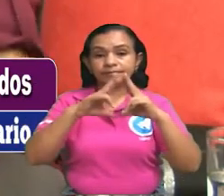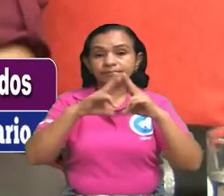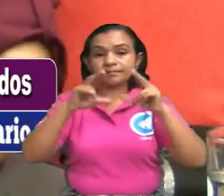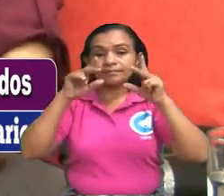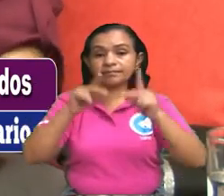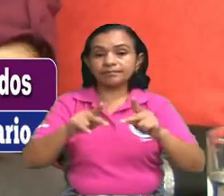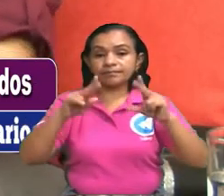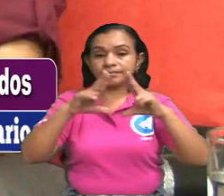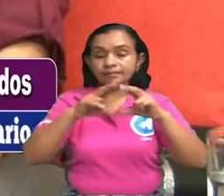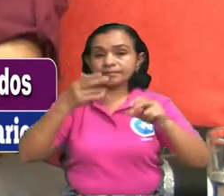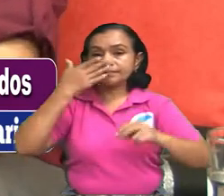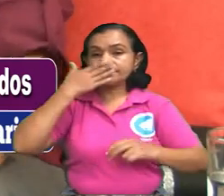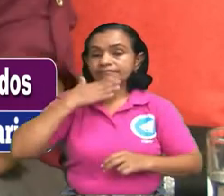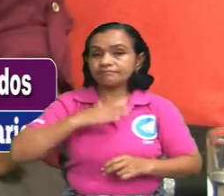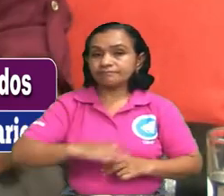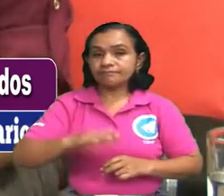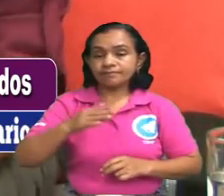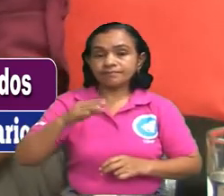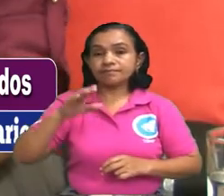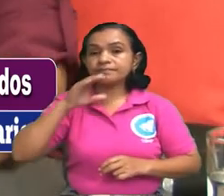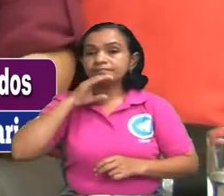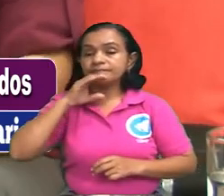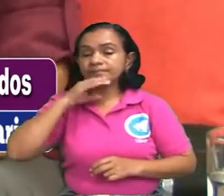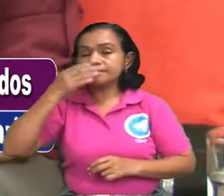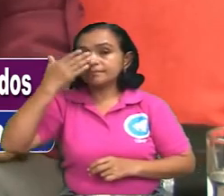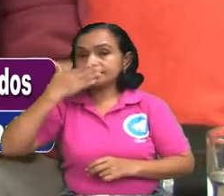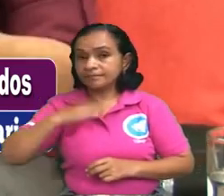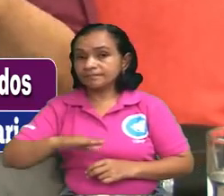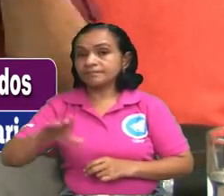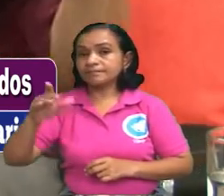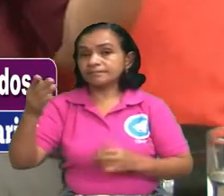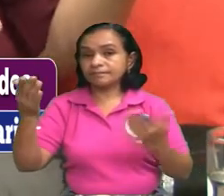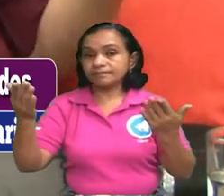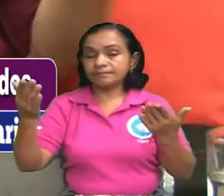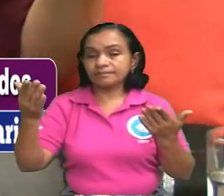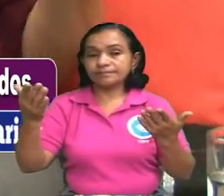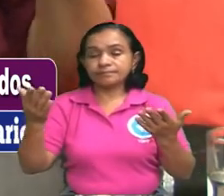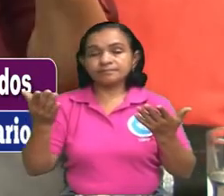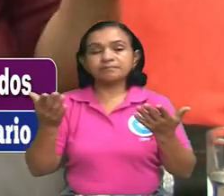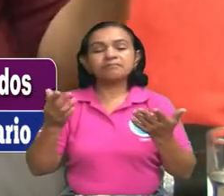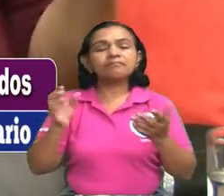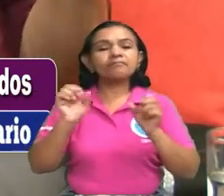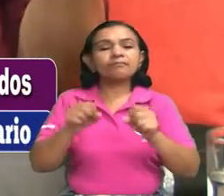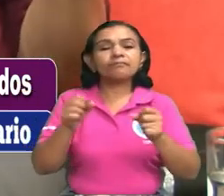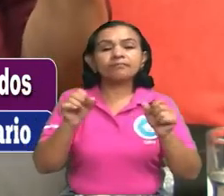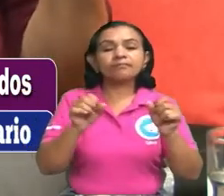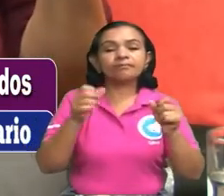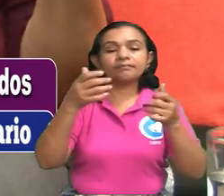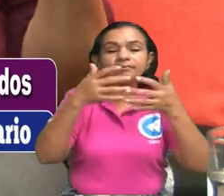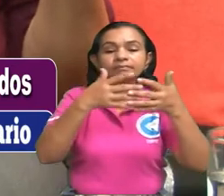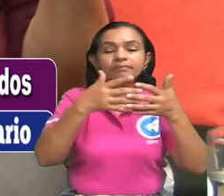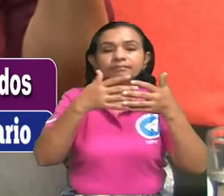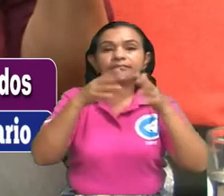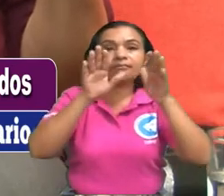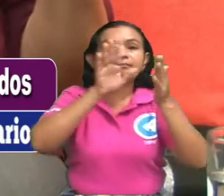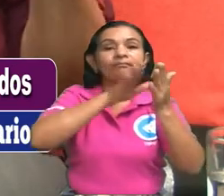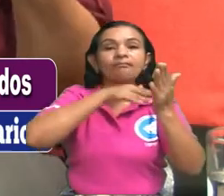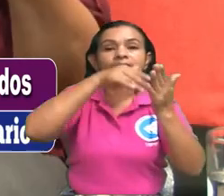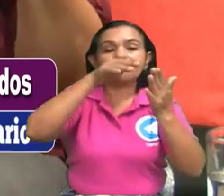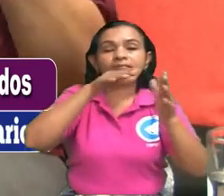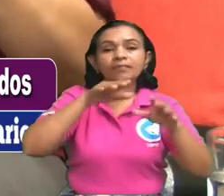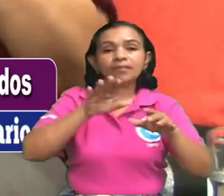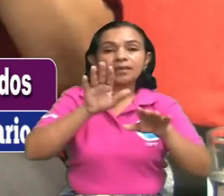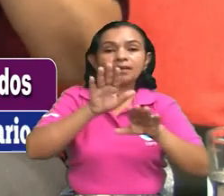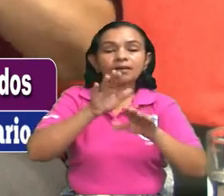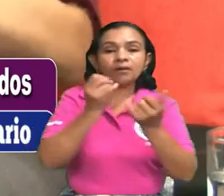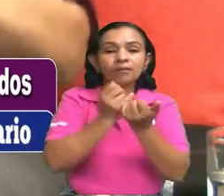nicaragüenses desleales, cubanos desleales, que se prestan al juego del imperio. Pero